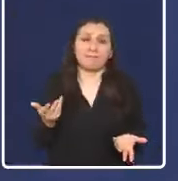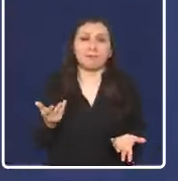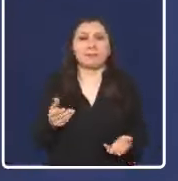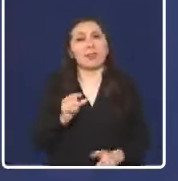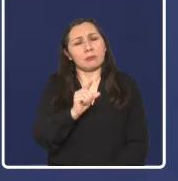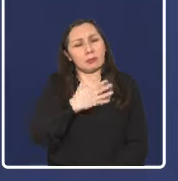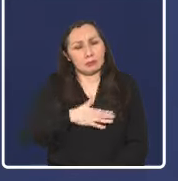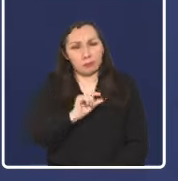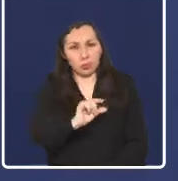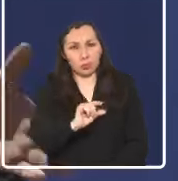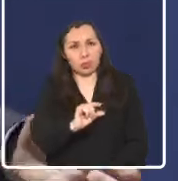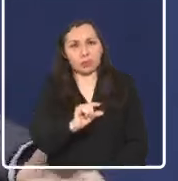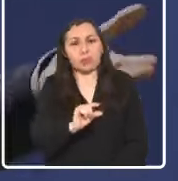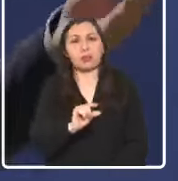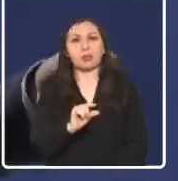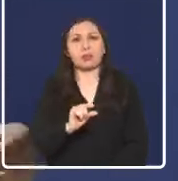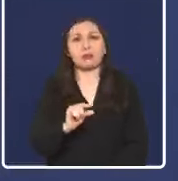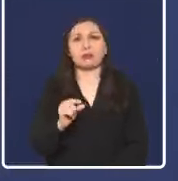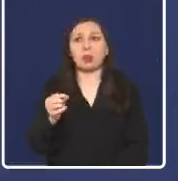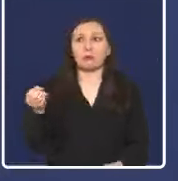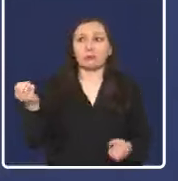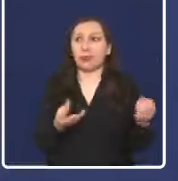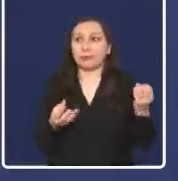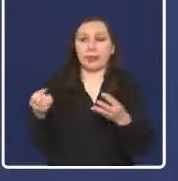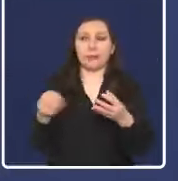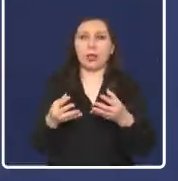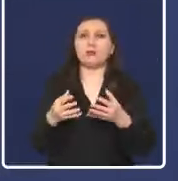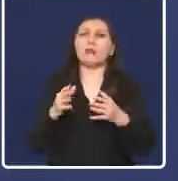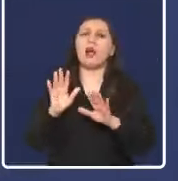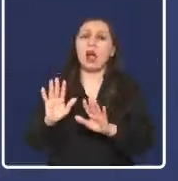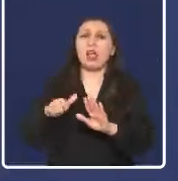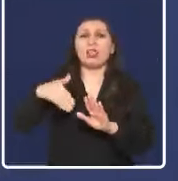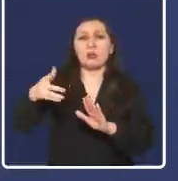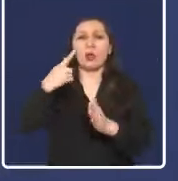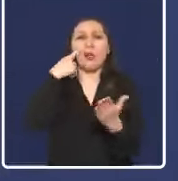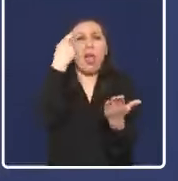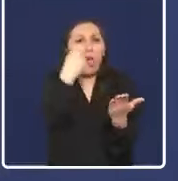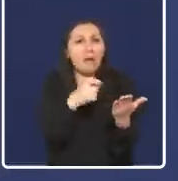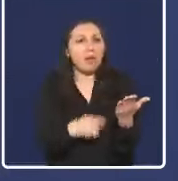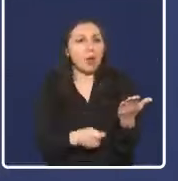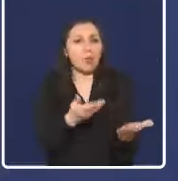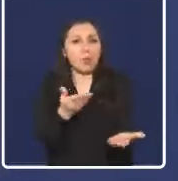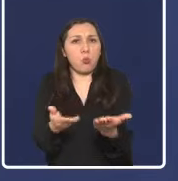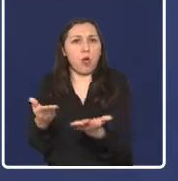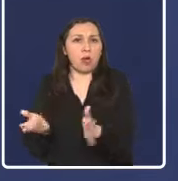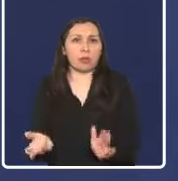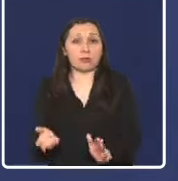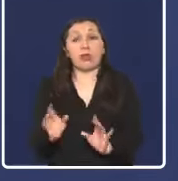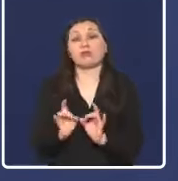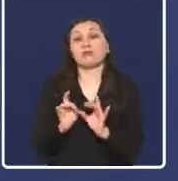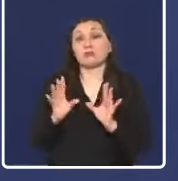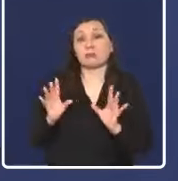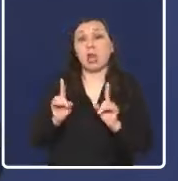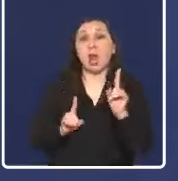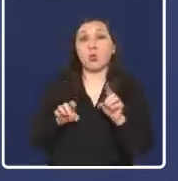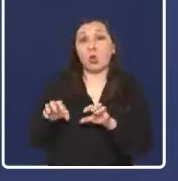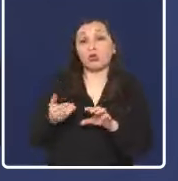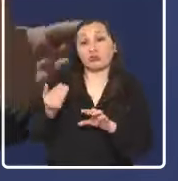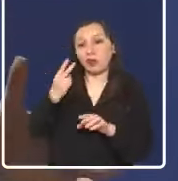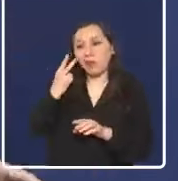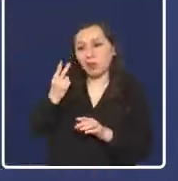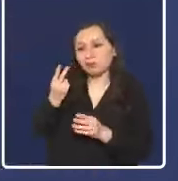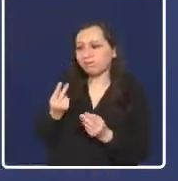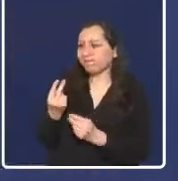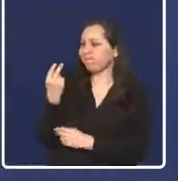Deme un ratito, están pasando muchas cosas, va a haber momento para evaluación. podrán haber cosas que eventualmente se podrían haber mejor y será